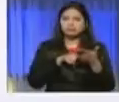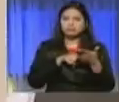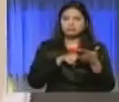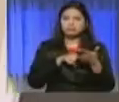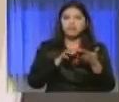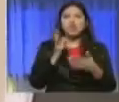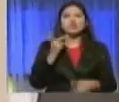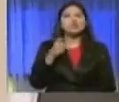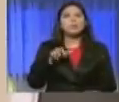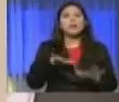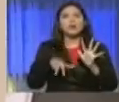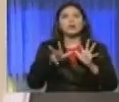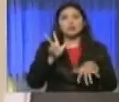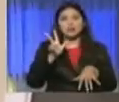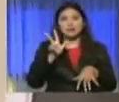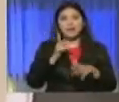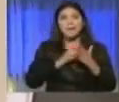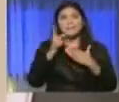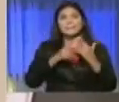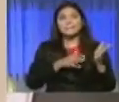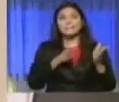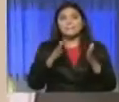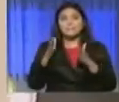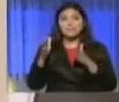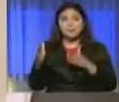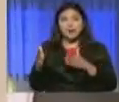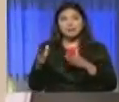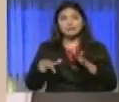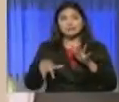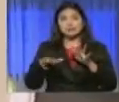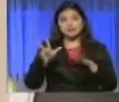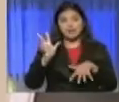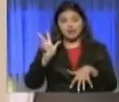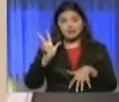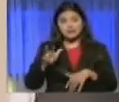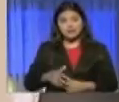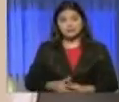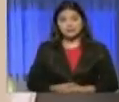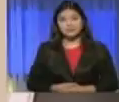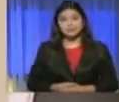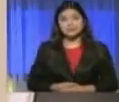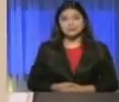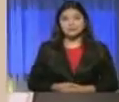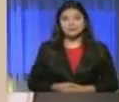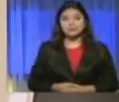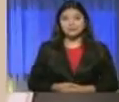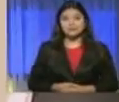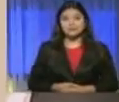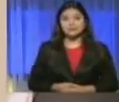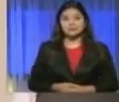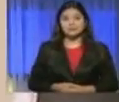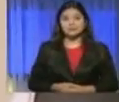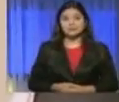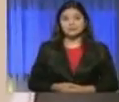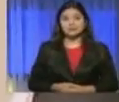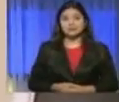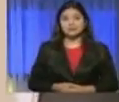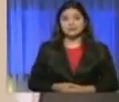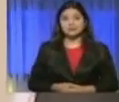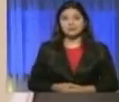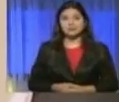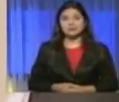número 13, el plan quinquenal número 13, para el desarrollo económico y